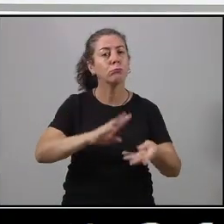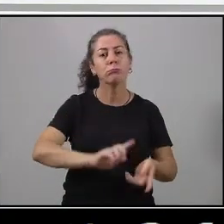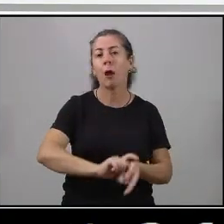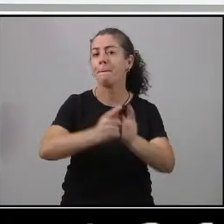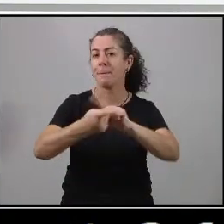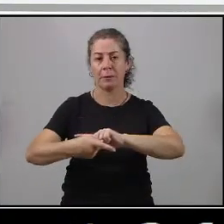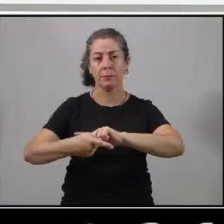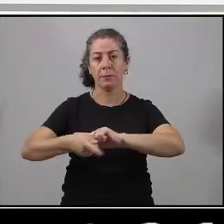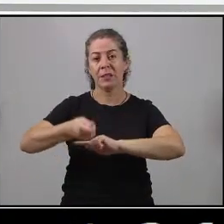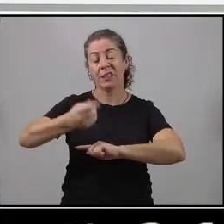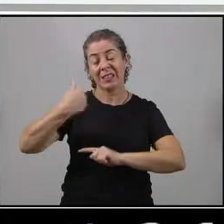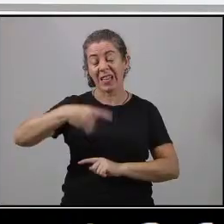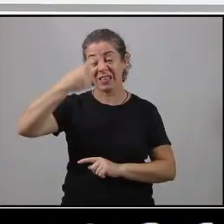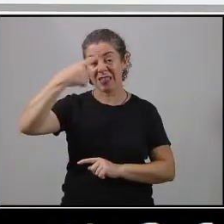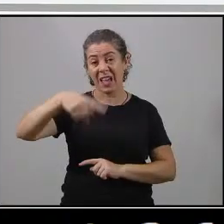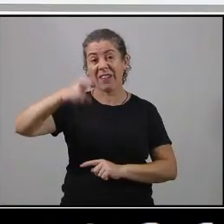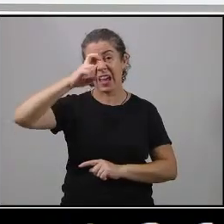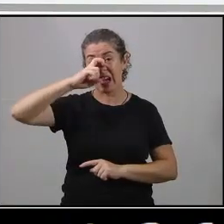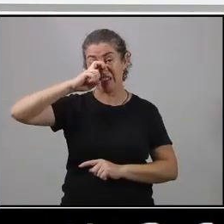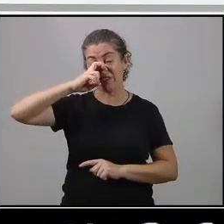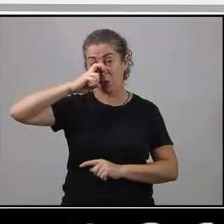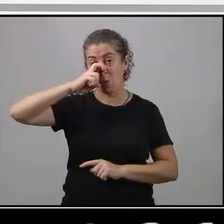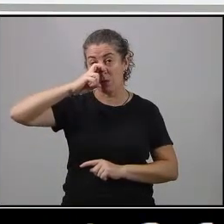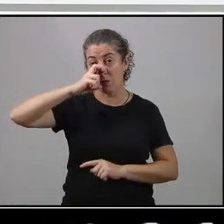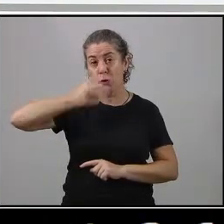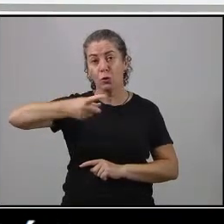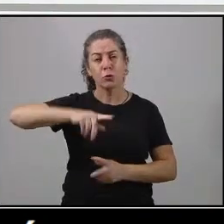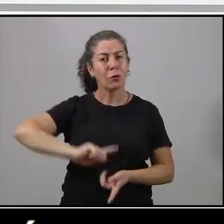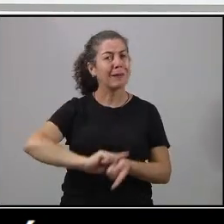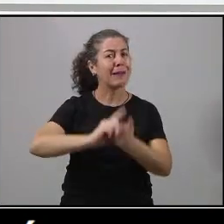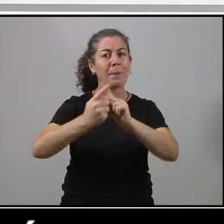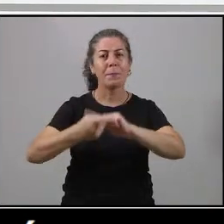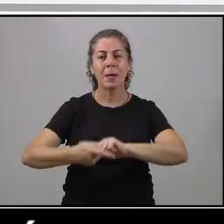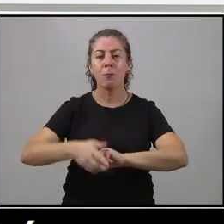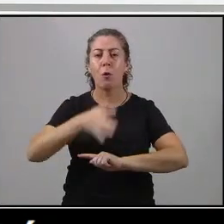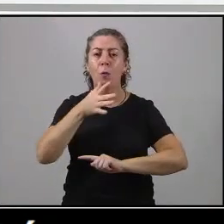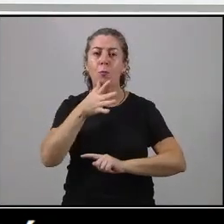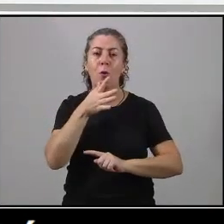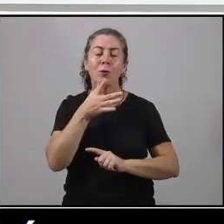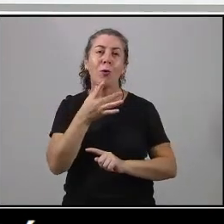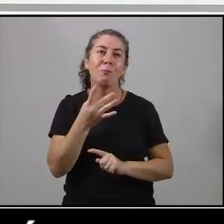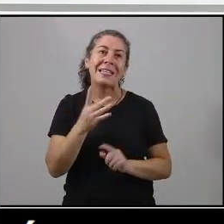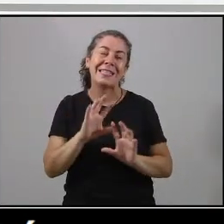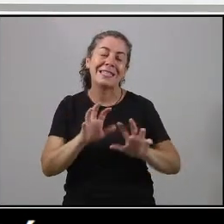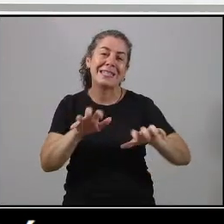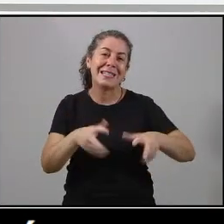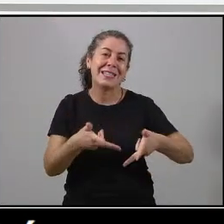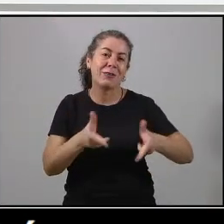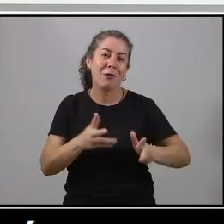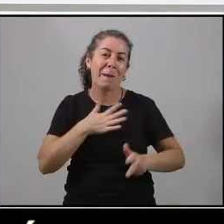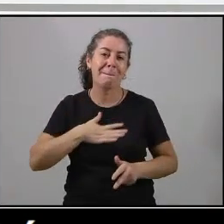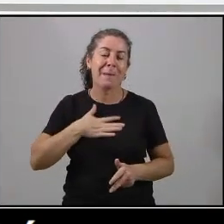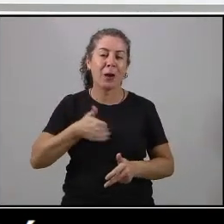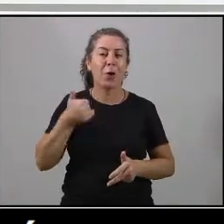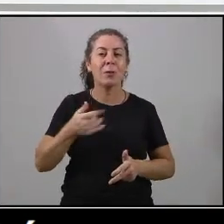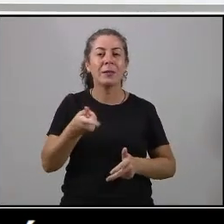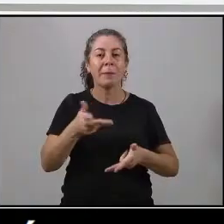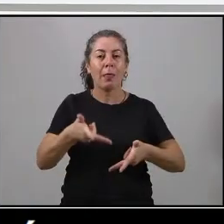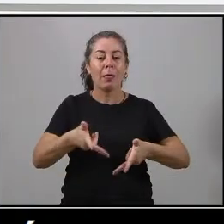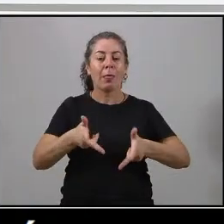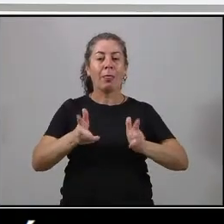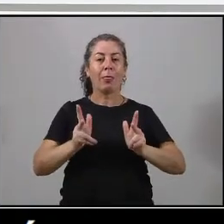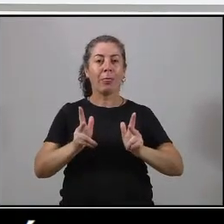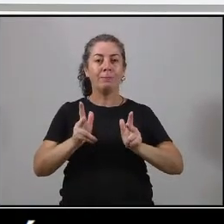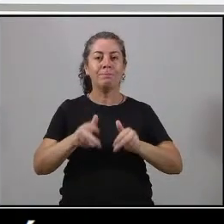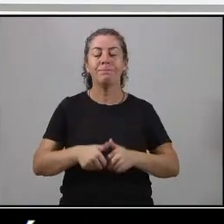bien saben pues están anticuados, y vamos a cambiarlos por unos mucho más cómodos y reclinables. Es